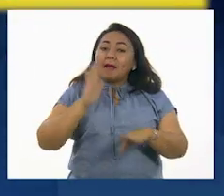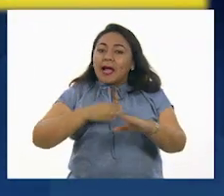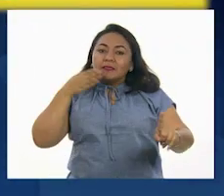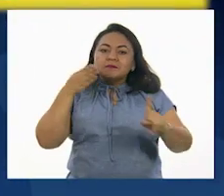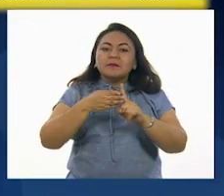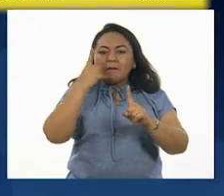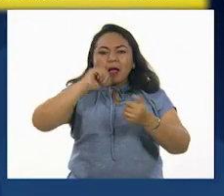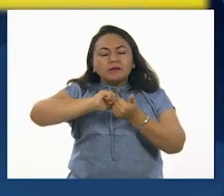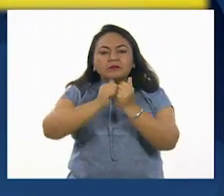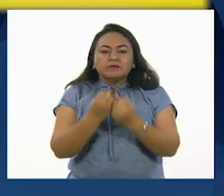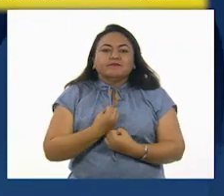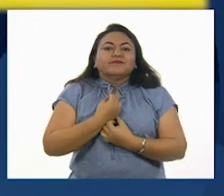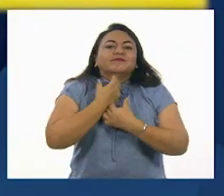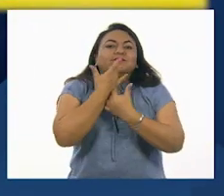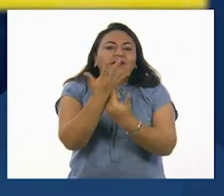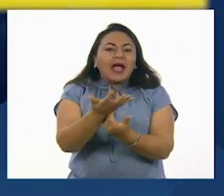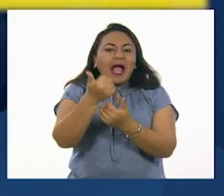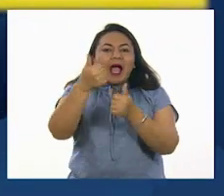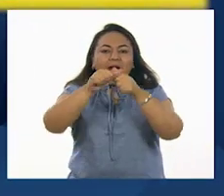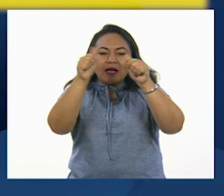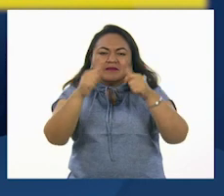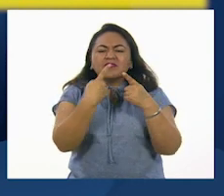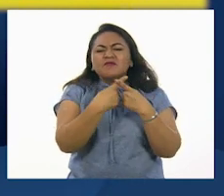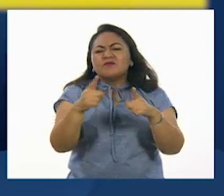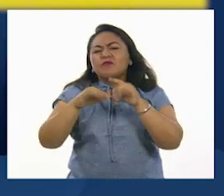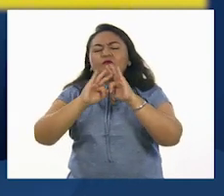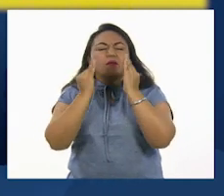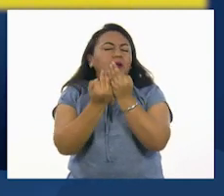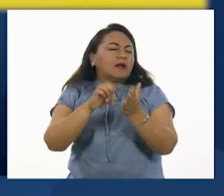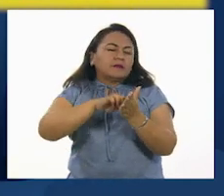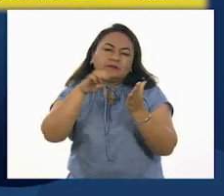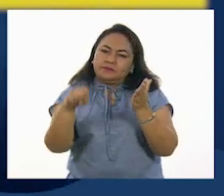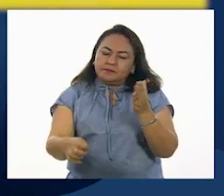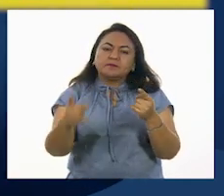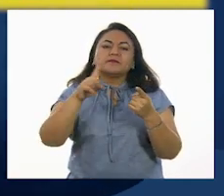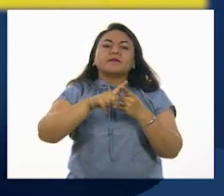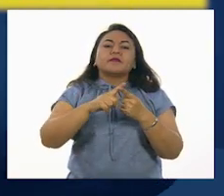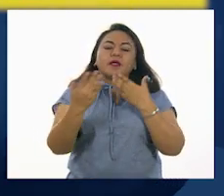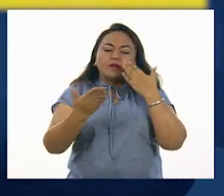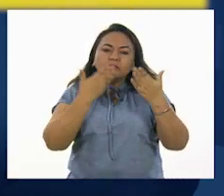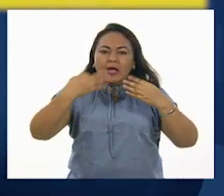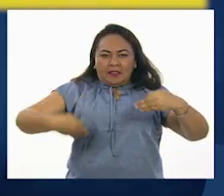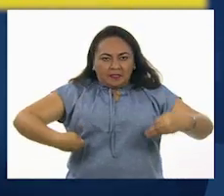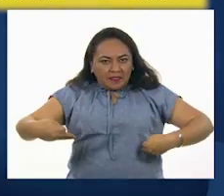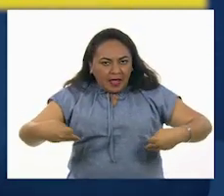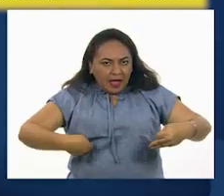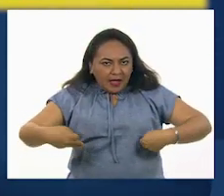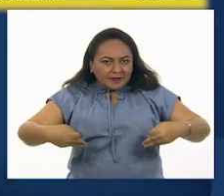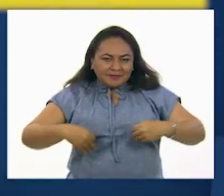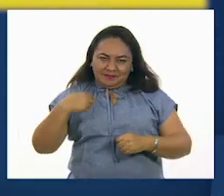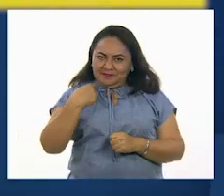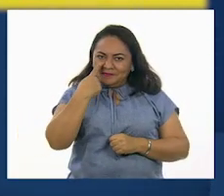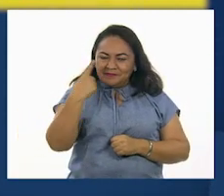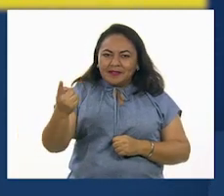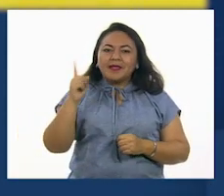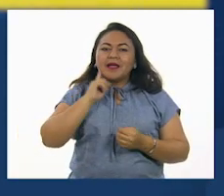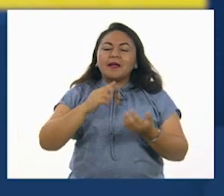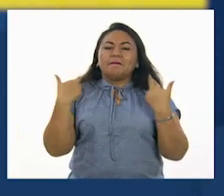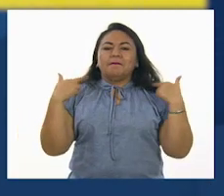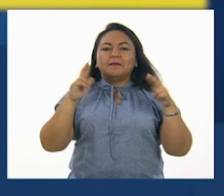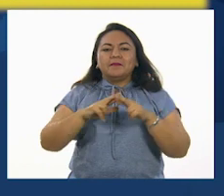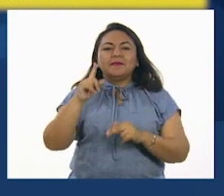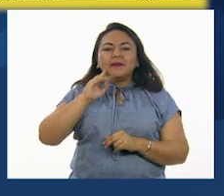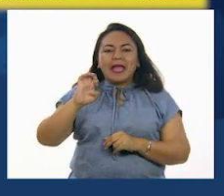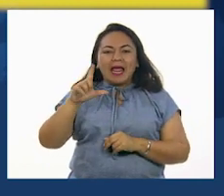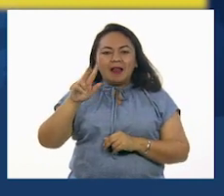para desarrollar la expresión artística en sus diversas formas. Por ejemplo, a través del estudio del teatro, como hemos visto con la maestra Elvira